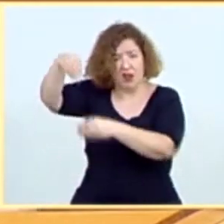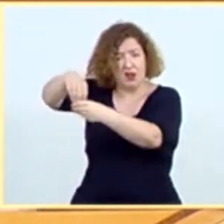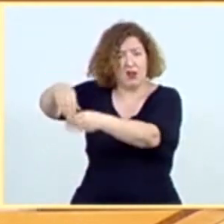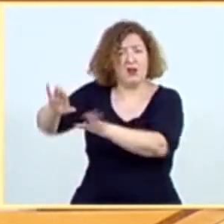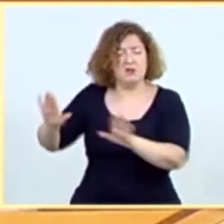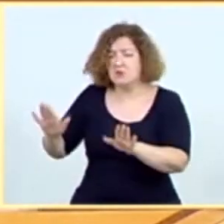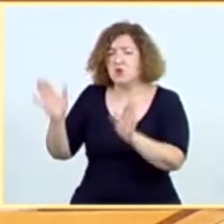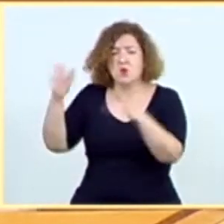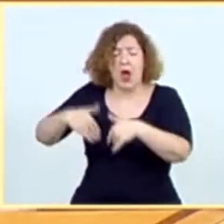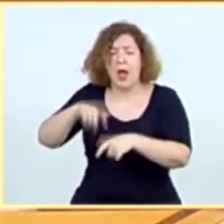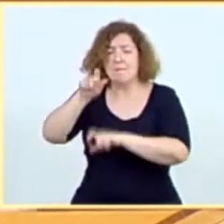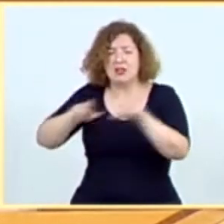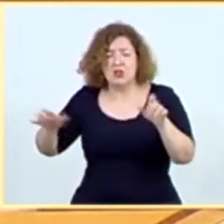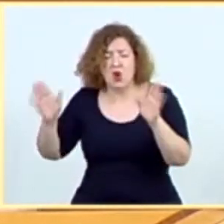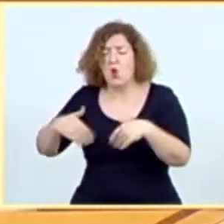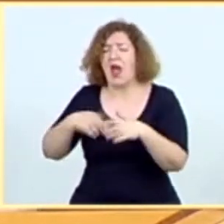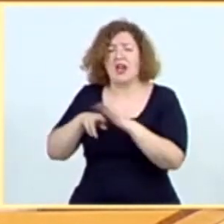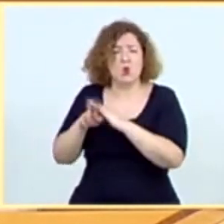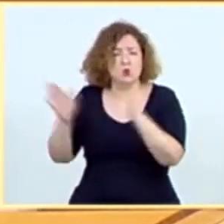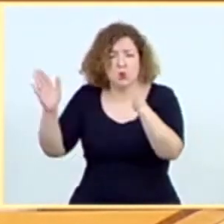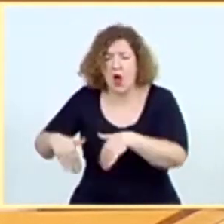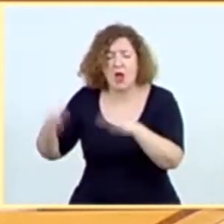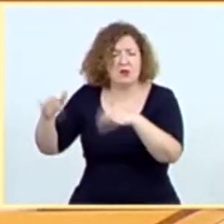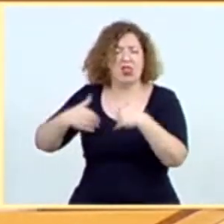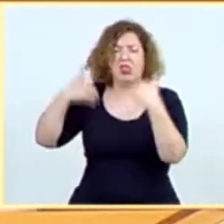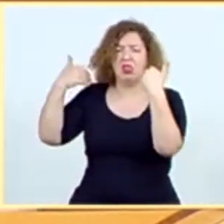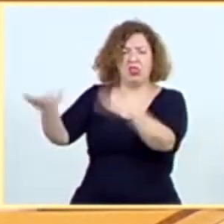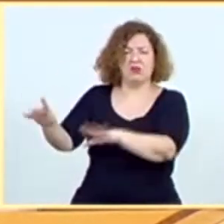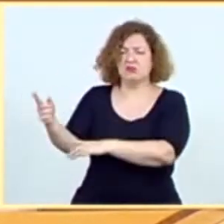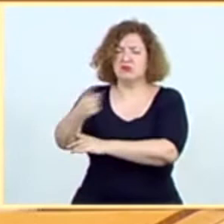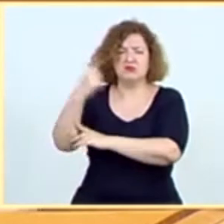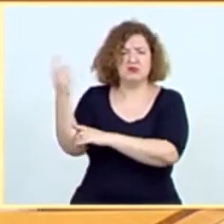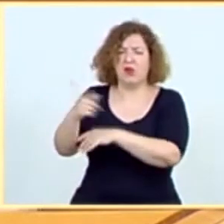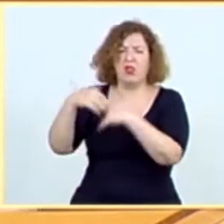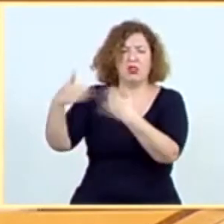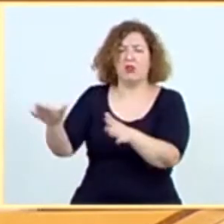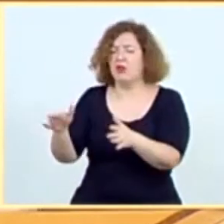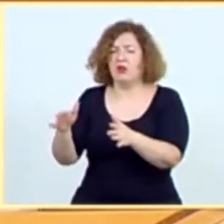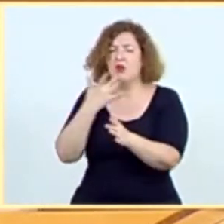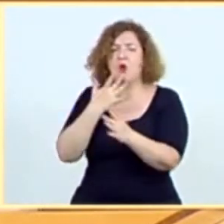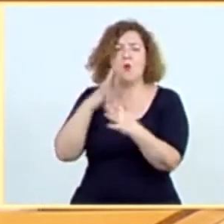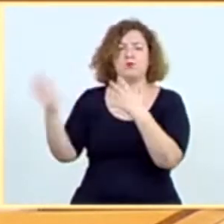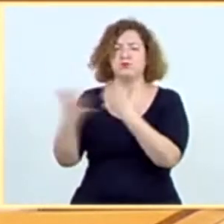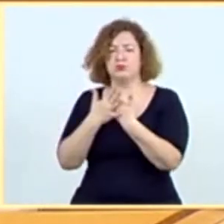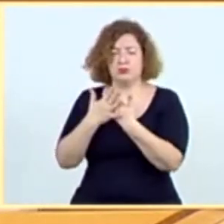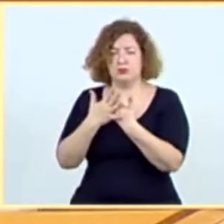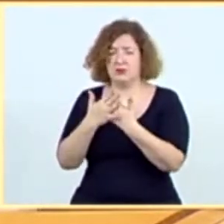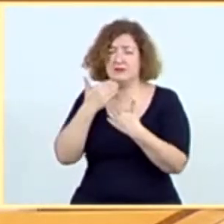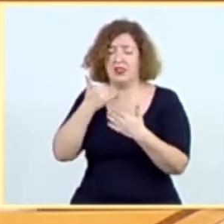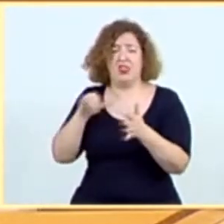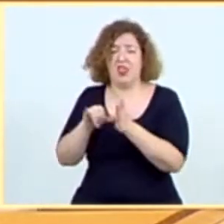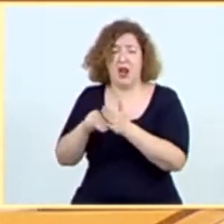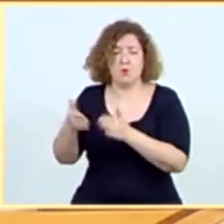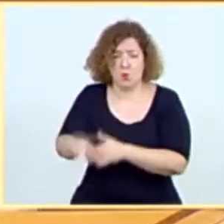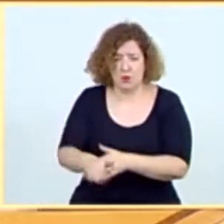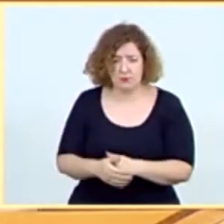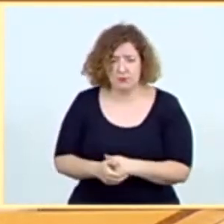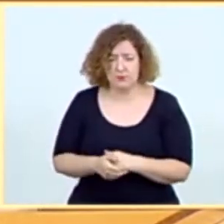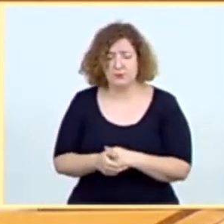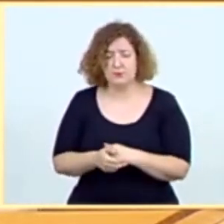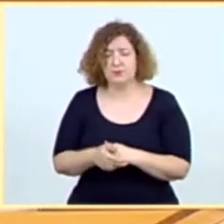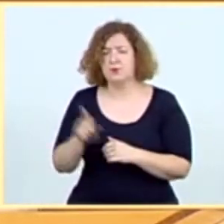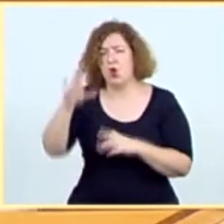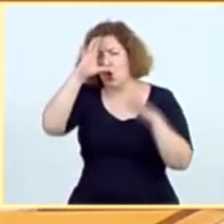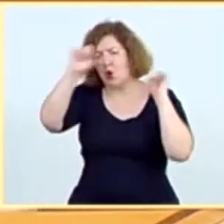tenían ni medios, ni personal, ni recursos. Los dejaron solos, sin escapatoria, como reos condenados a muerte. En sus protocolos se les impedía